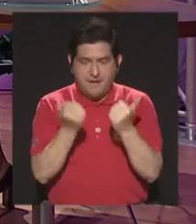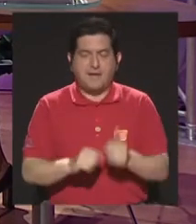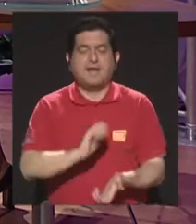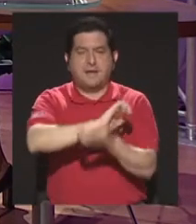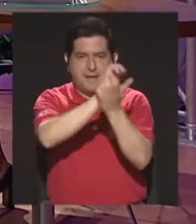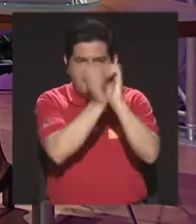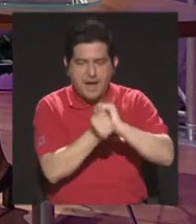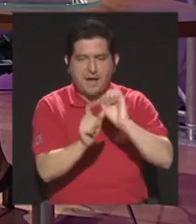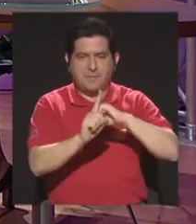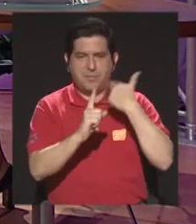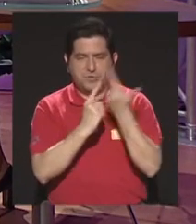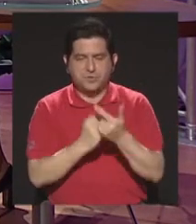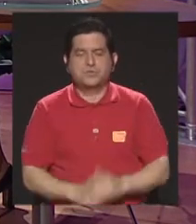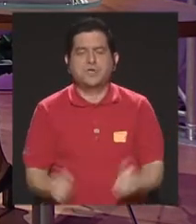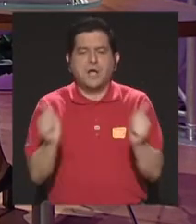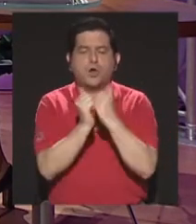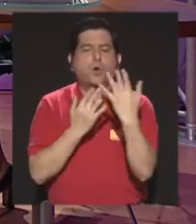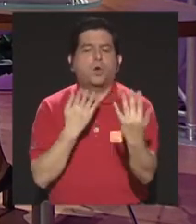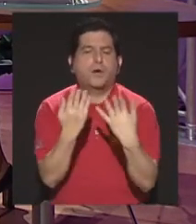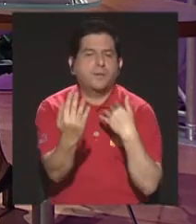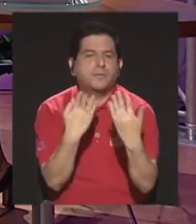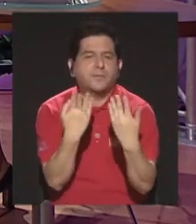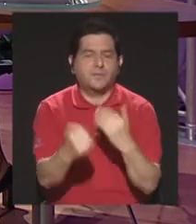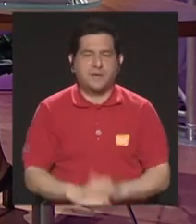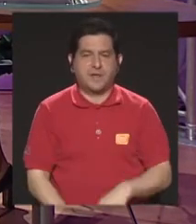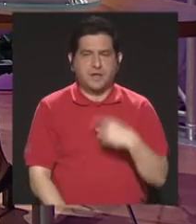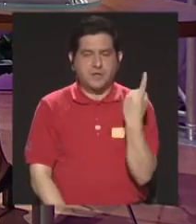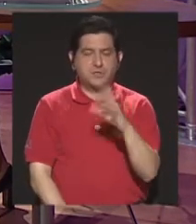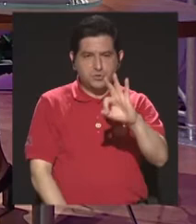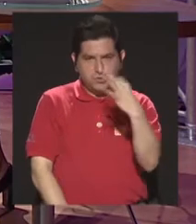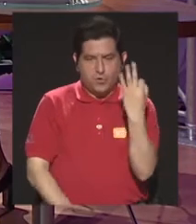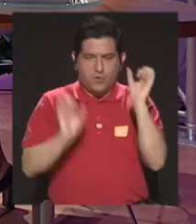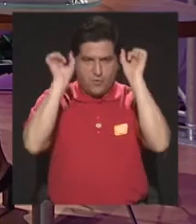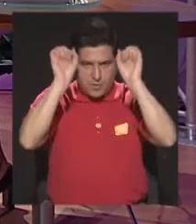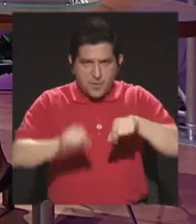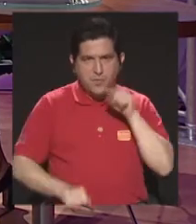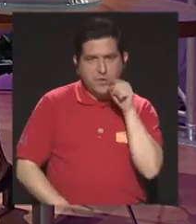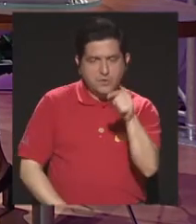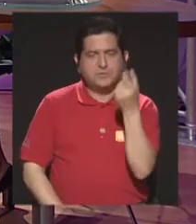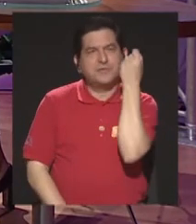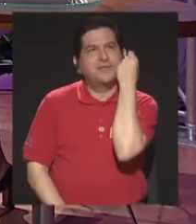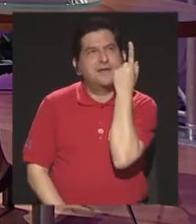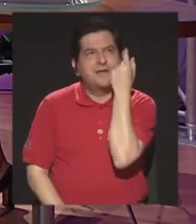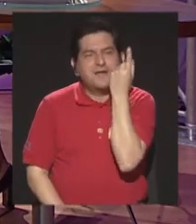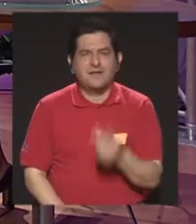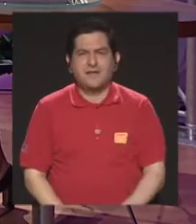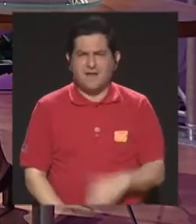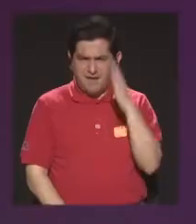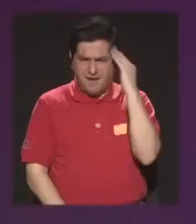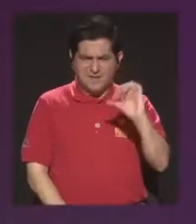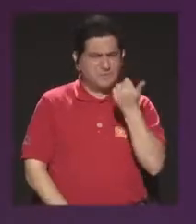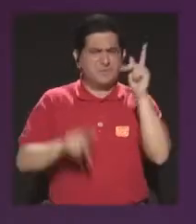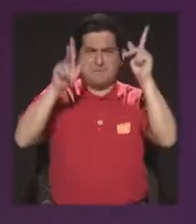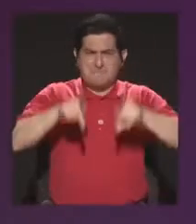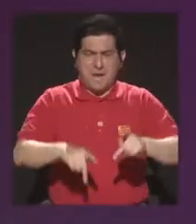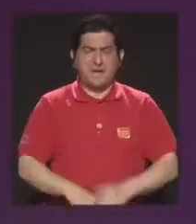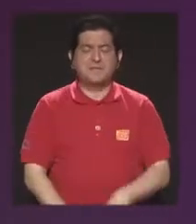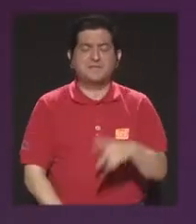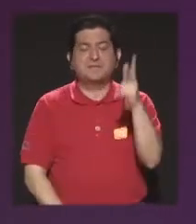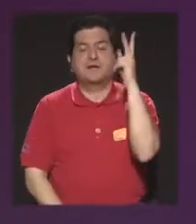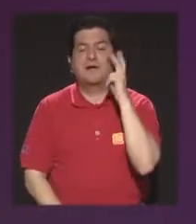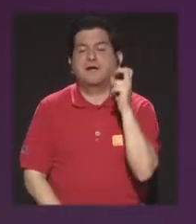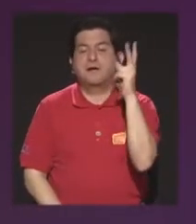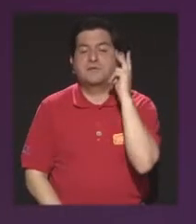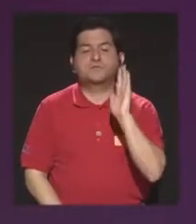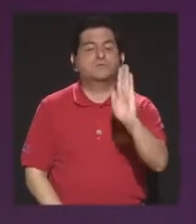sociales se dan a través de la empatía y la única o una de las únicas maneras en las que puedes entender qué es lo que está viviendo la otra persona es si escuchamos